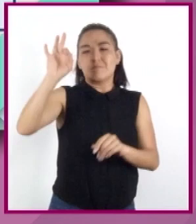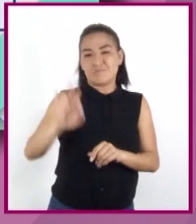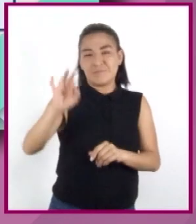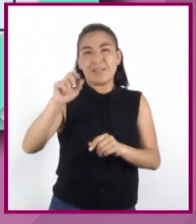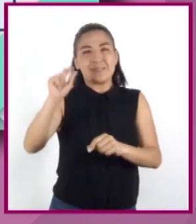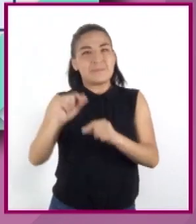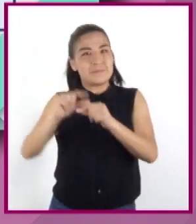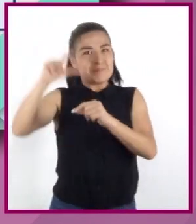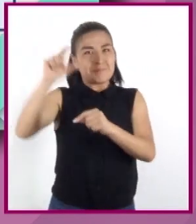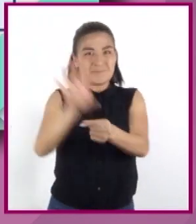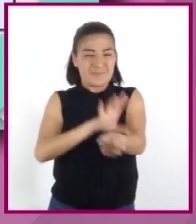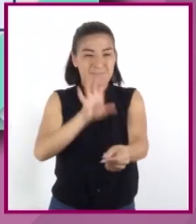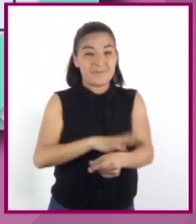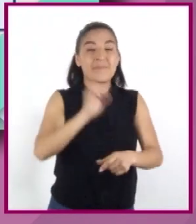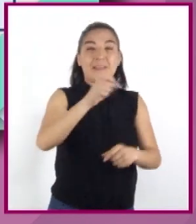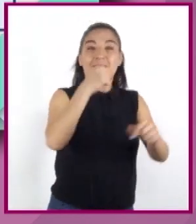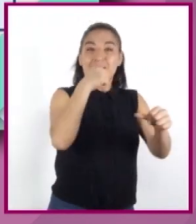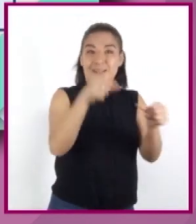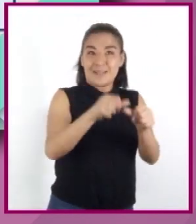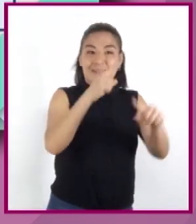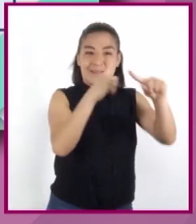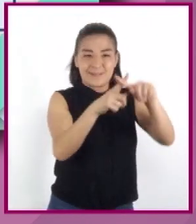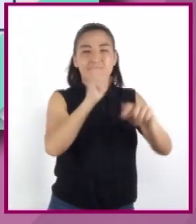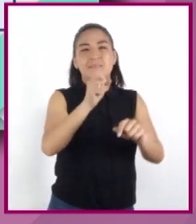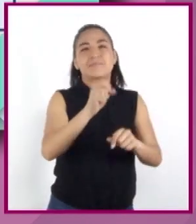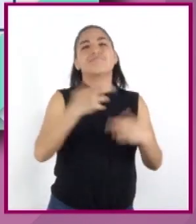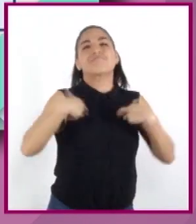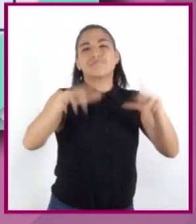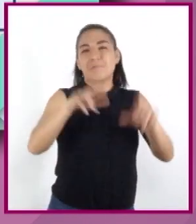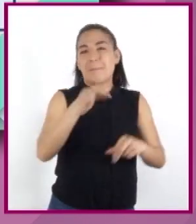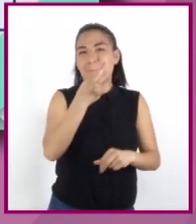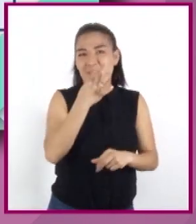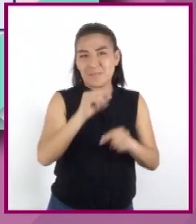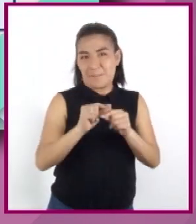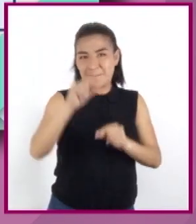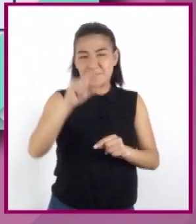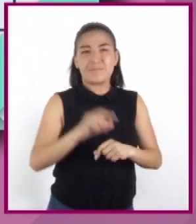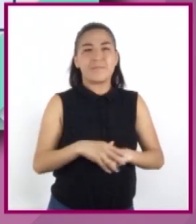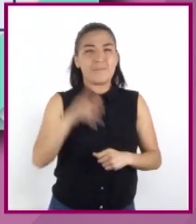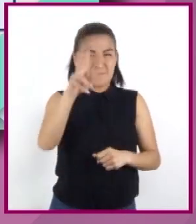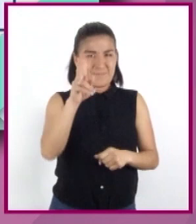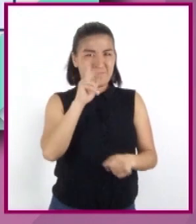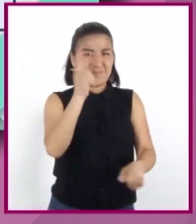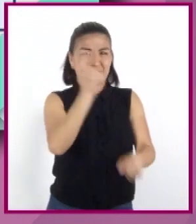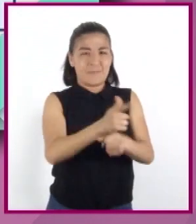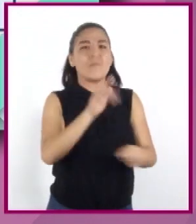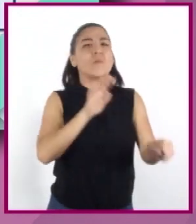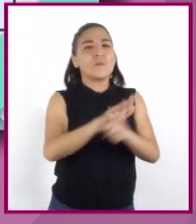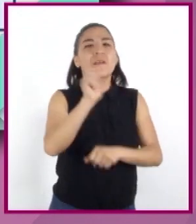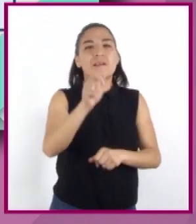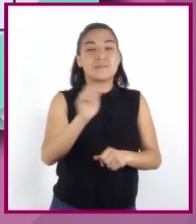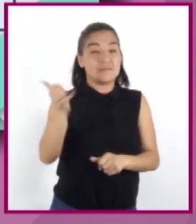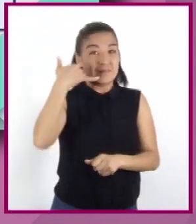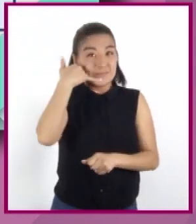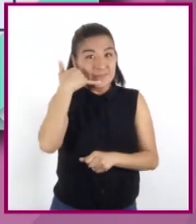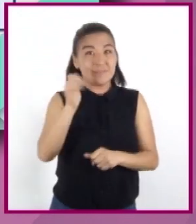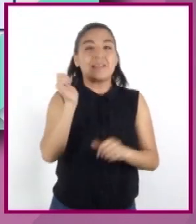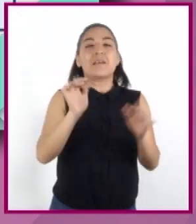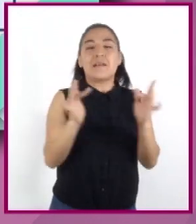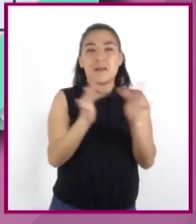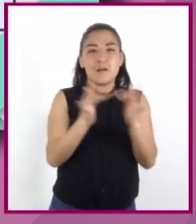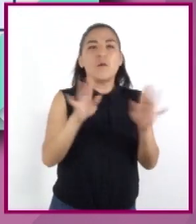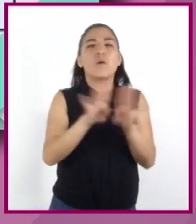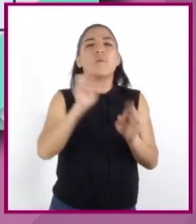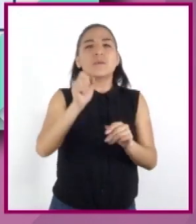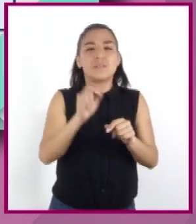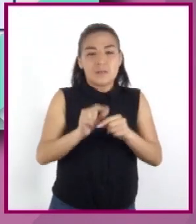que la variable independiente X representa los minutos. Tomaron en cuenta una condición inicial, ya que el celular comienza a cargarse